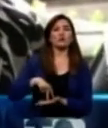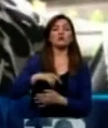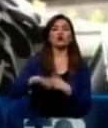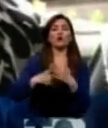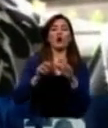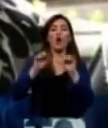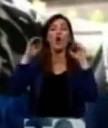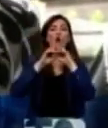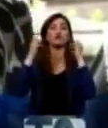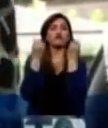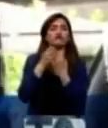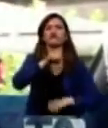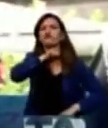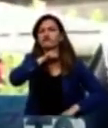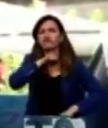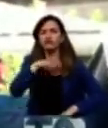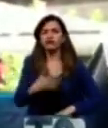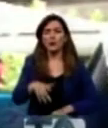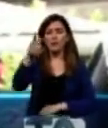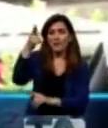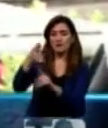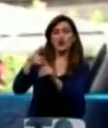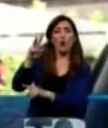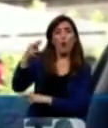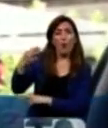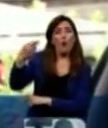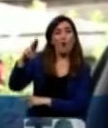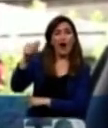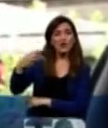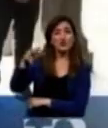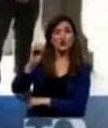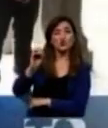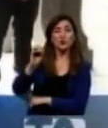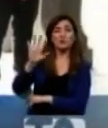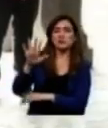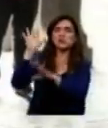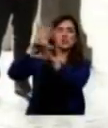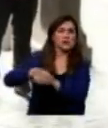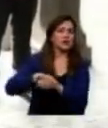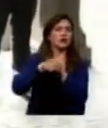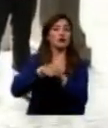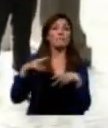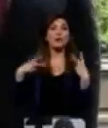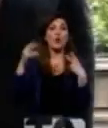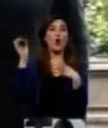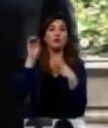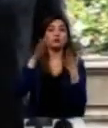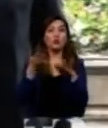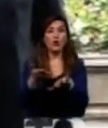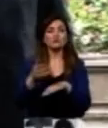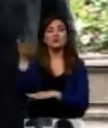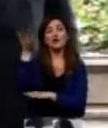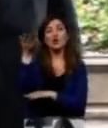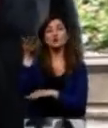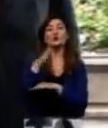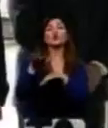estas organizaciones criminales y el señor Guacho caerá vivo o muerto. En sus discursos, las 4 autoridades se refirieron a la